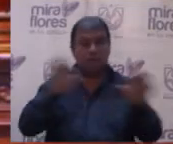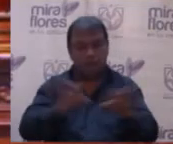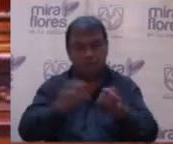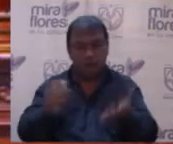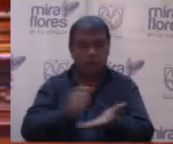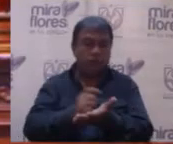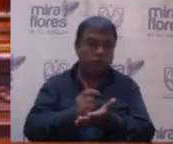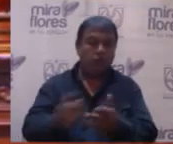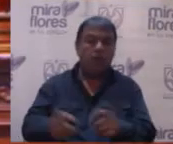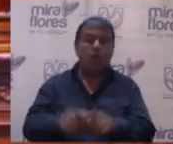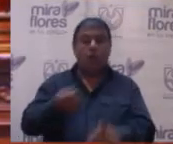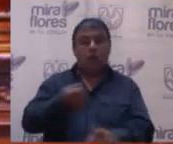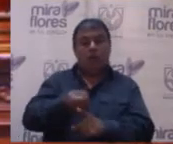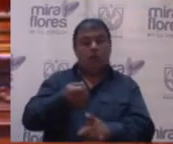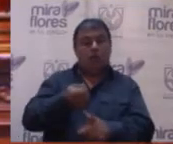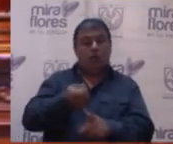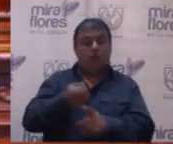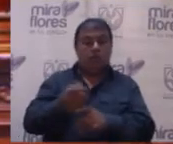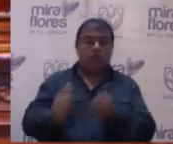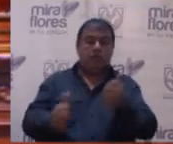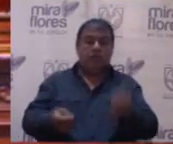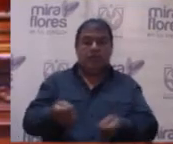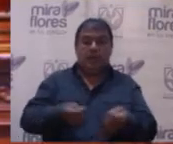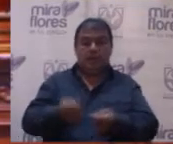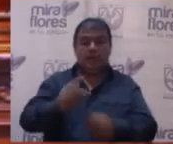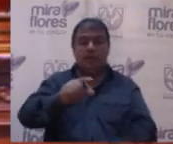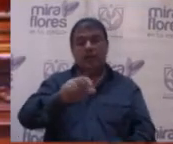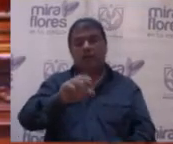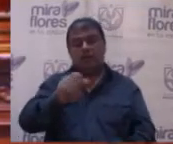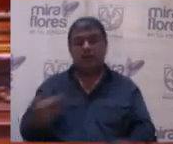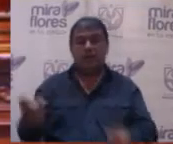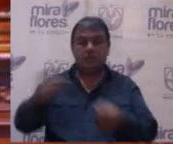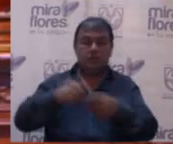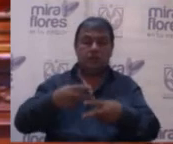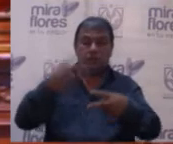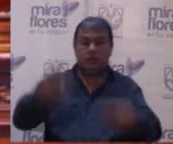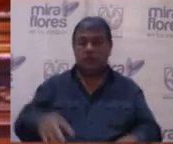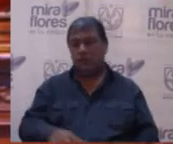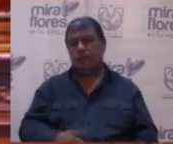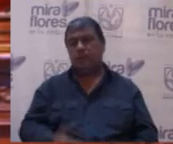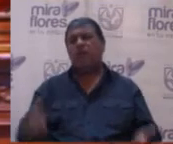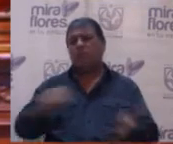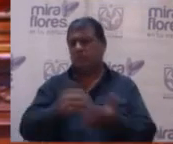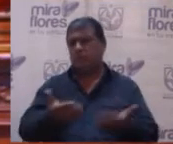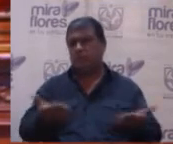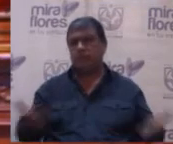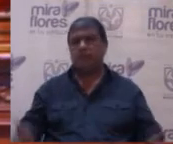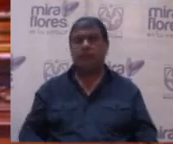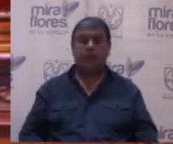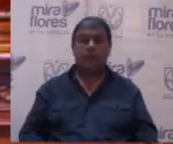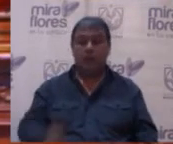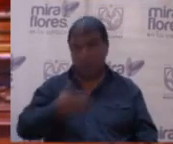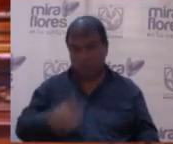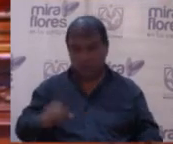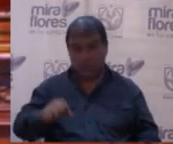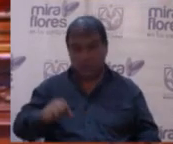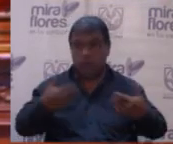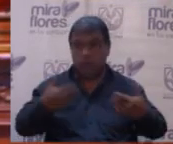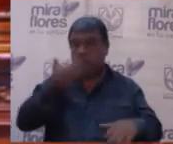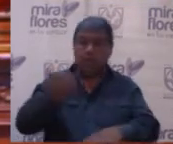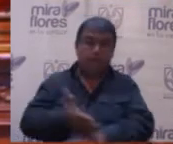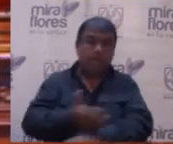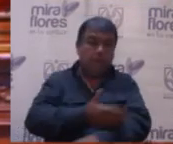atención propia de la gerencia de participación vecinal, entre otras cosas. Si podemos mejorar cada